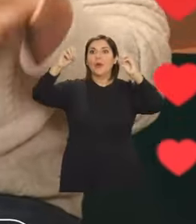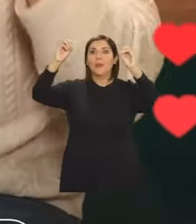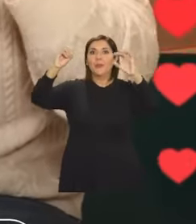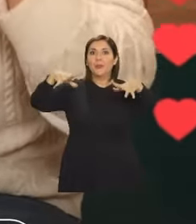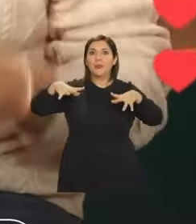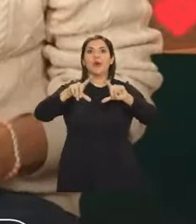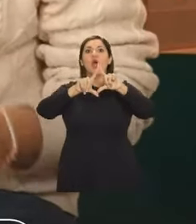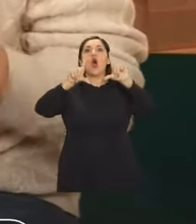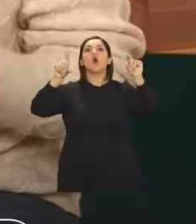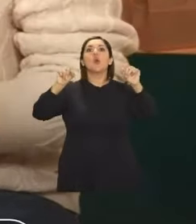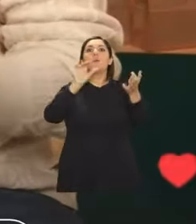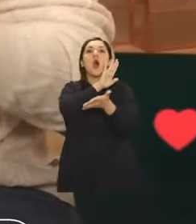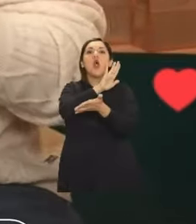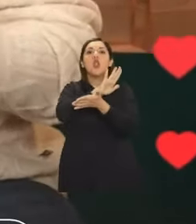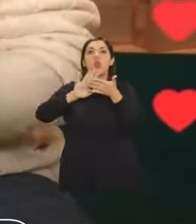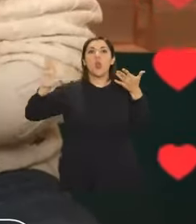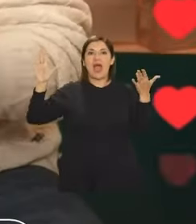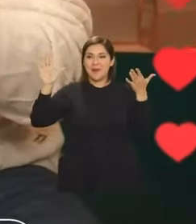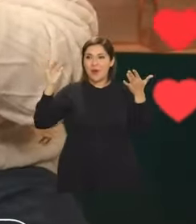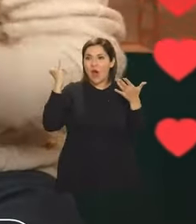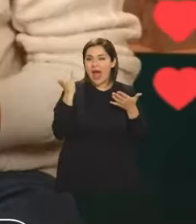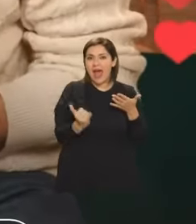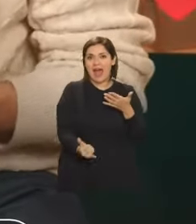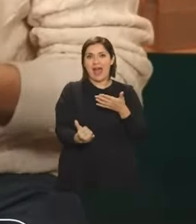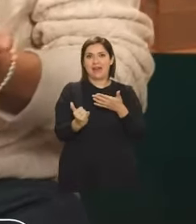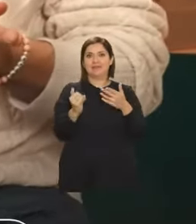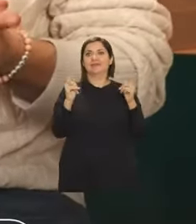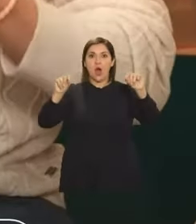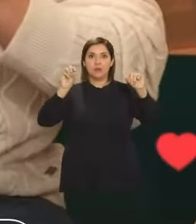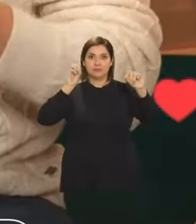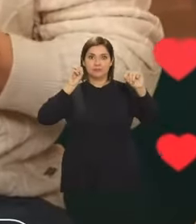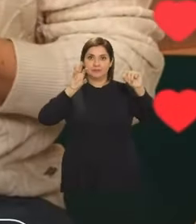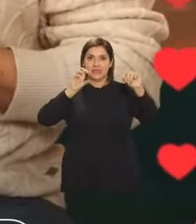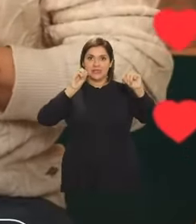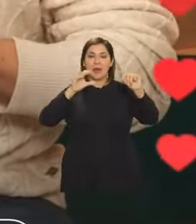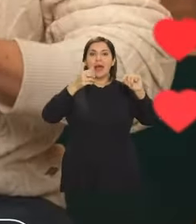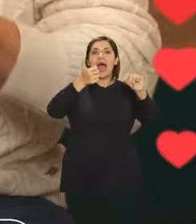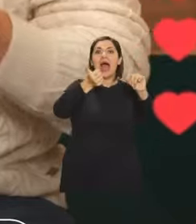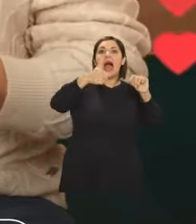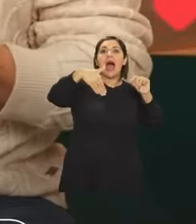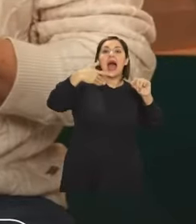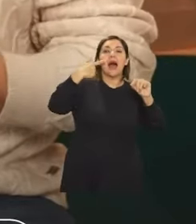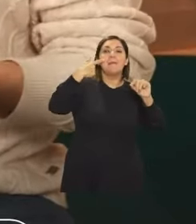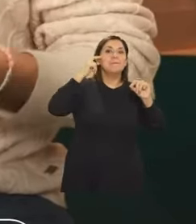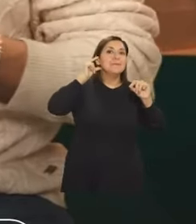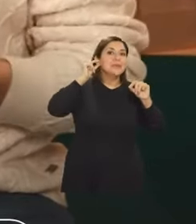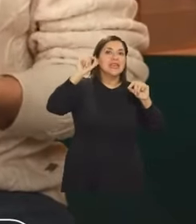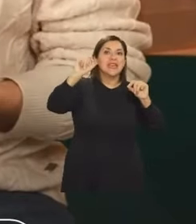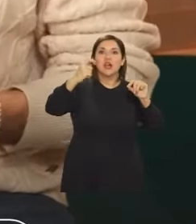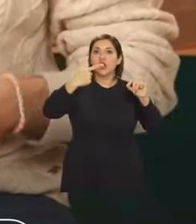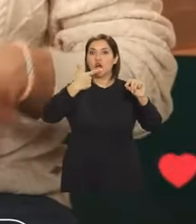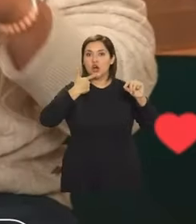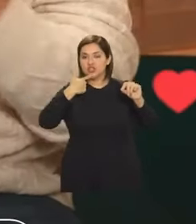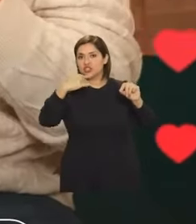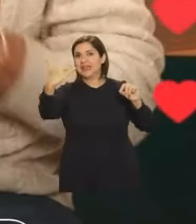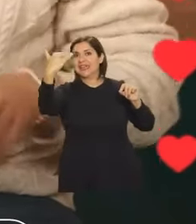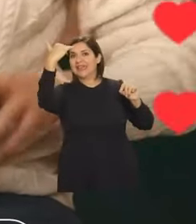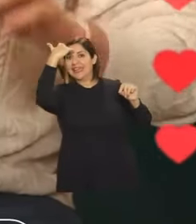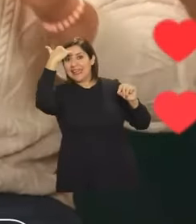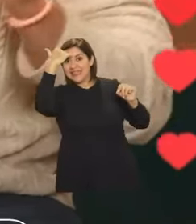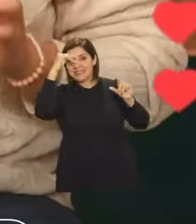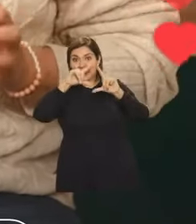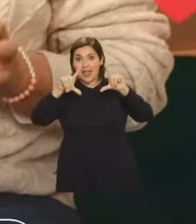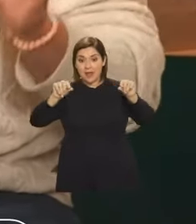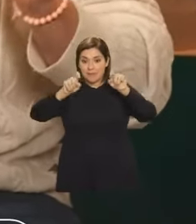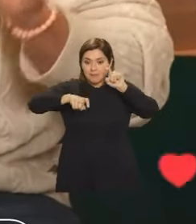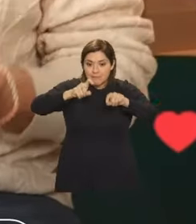cupón nuevo en este Live shopping amigos 15 y accedes hasta un